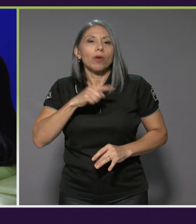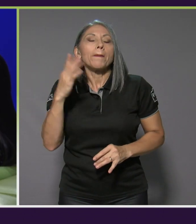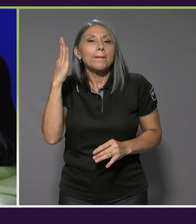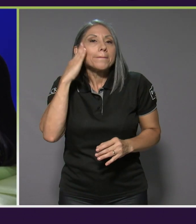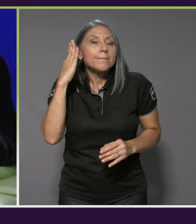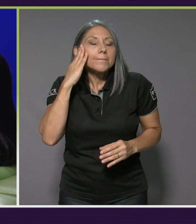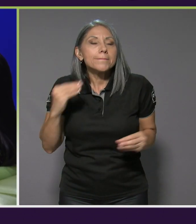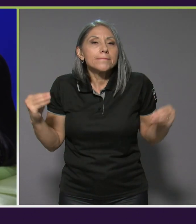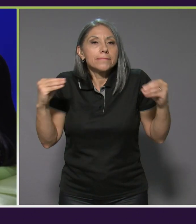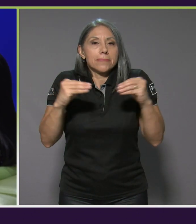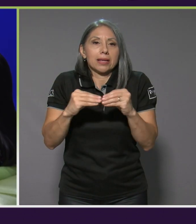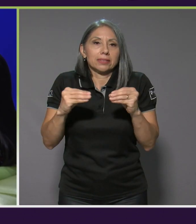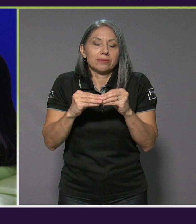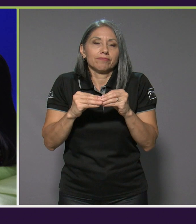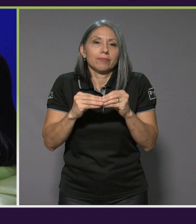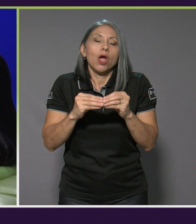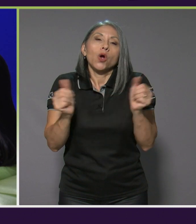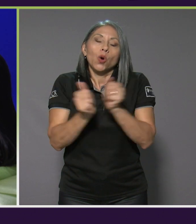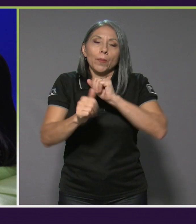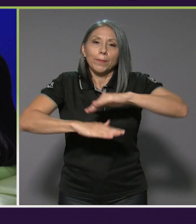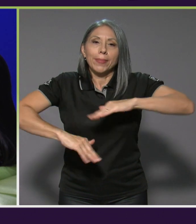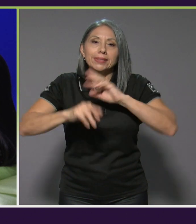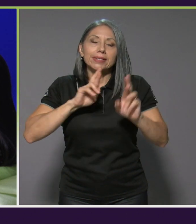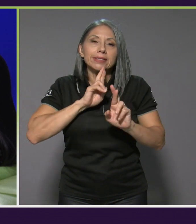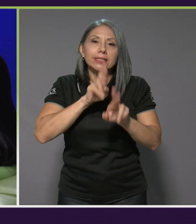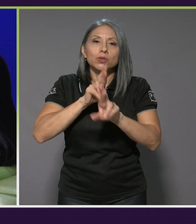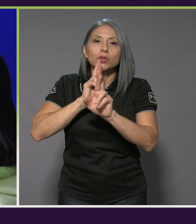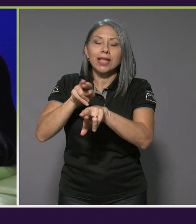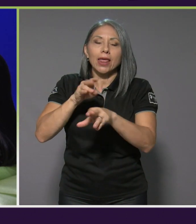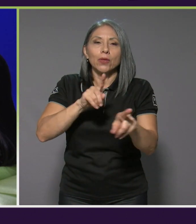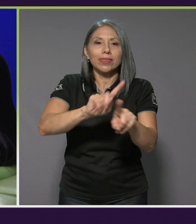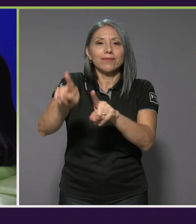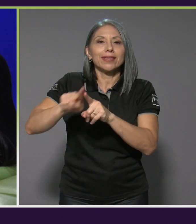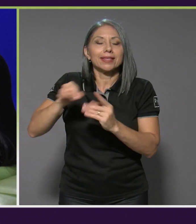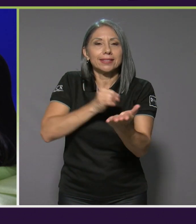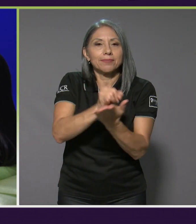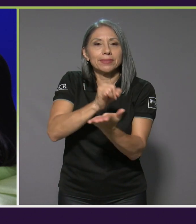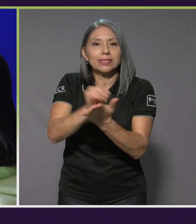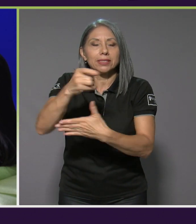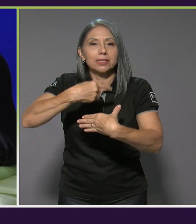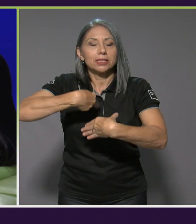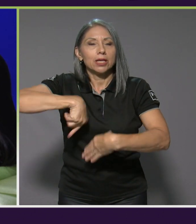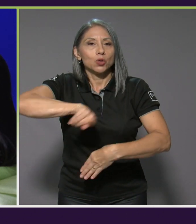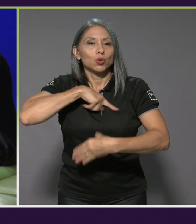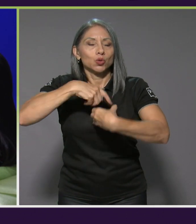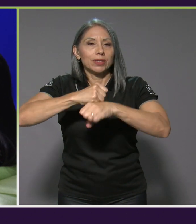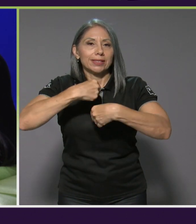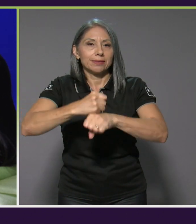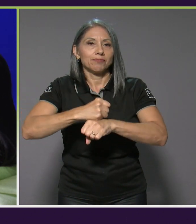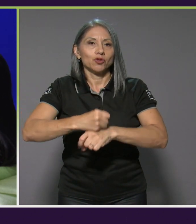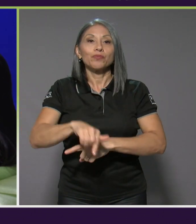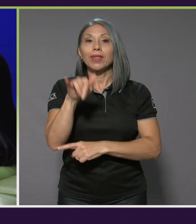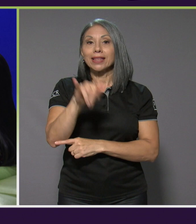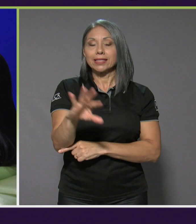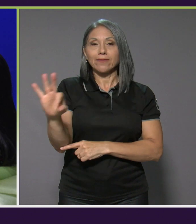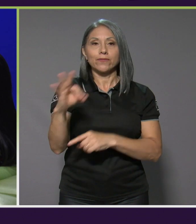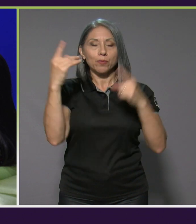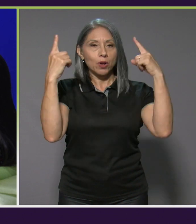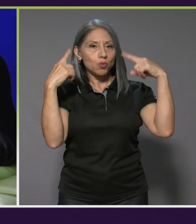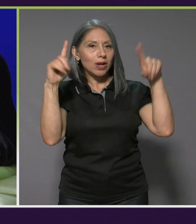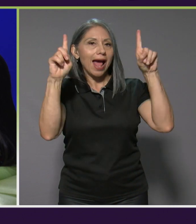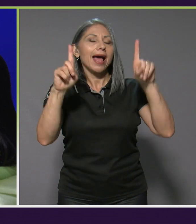sobre todo a partir de los resultados de las investigaciones que hacemos. Y así hemos logrado que